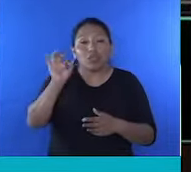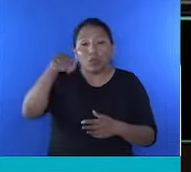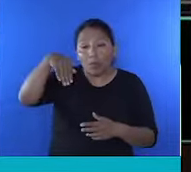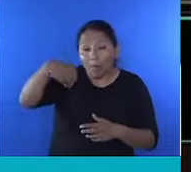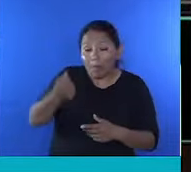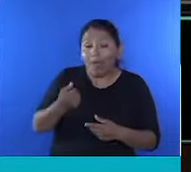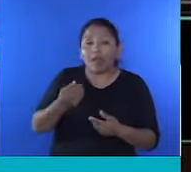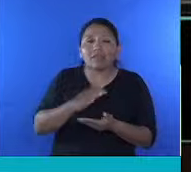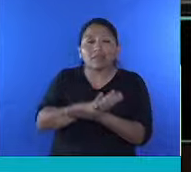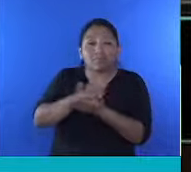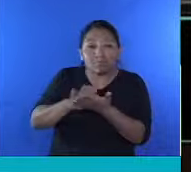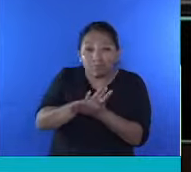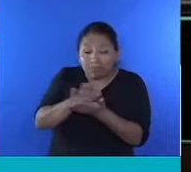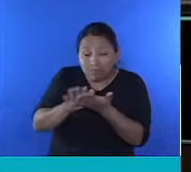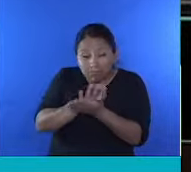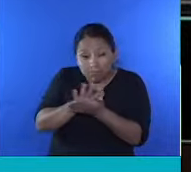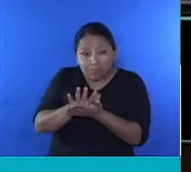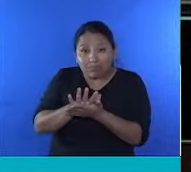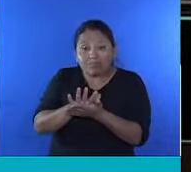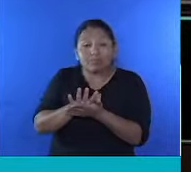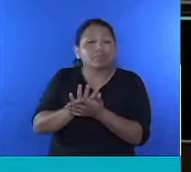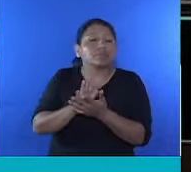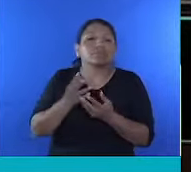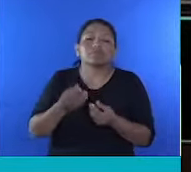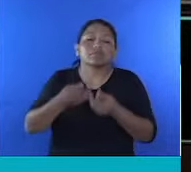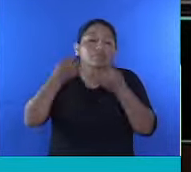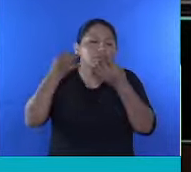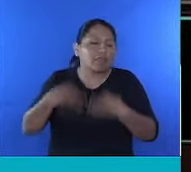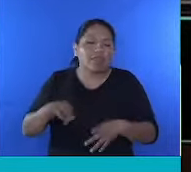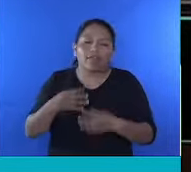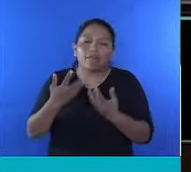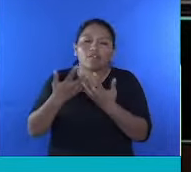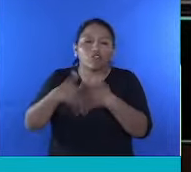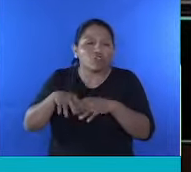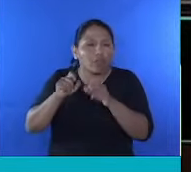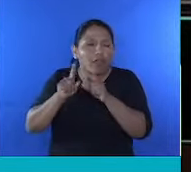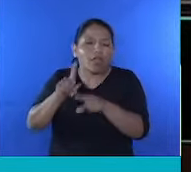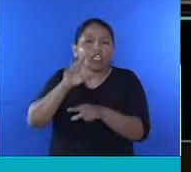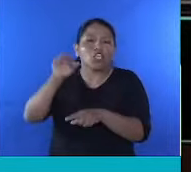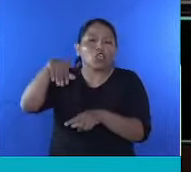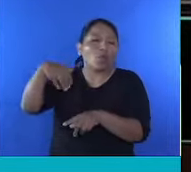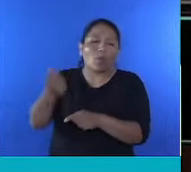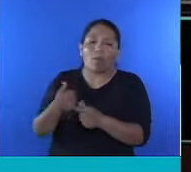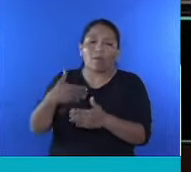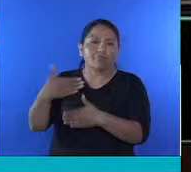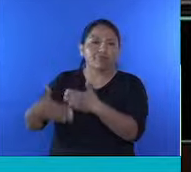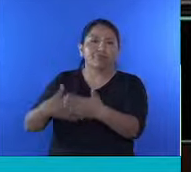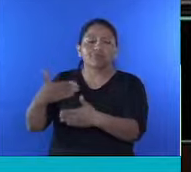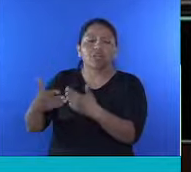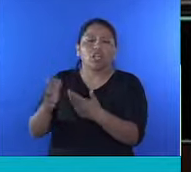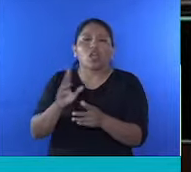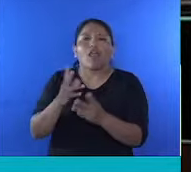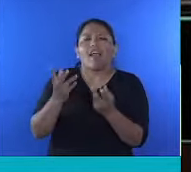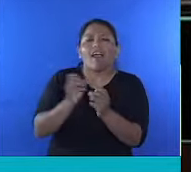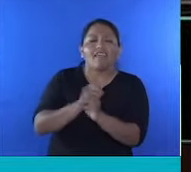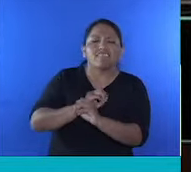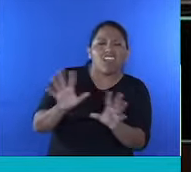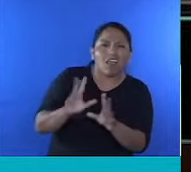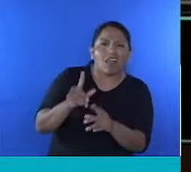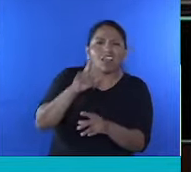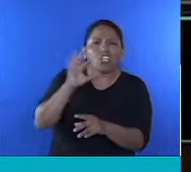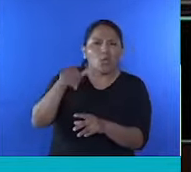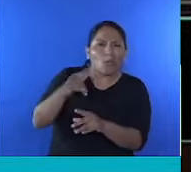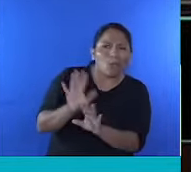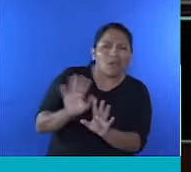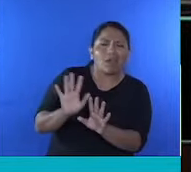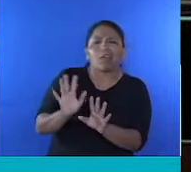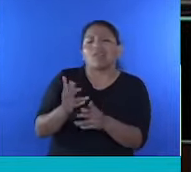se resuelve haciendo funcionar a yoma el tema de ioma no es porque funciona mal tenemos que tratar